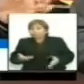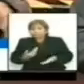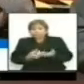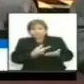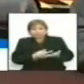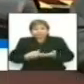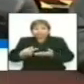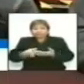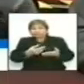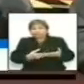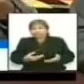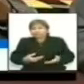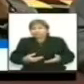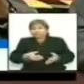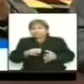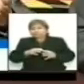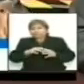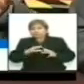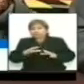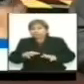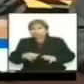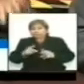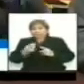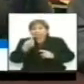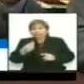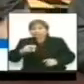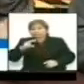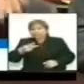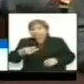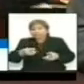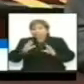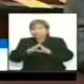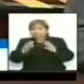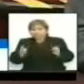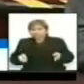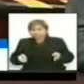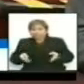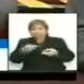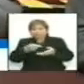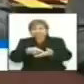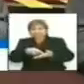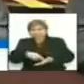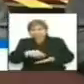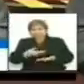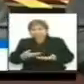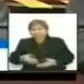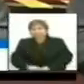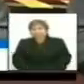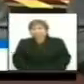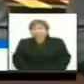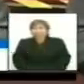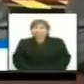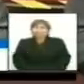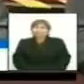estuvimos discutiendo sobre el tema de los pasos, ¿no? Las primarias abiertas, obligatorias, etc.